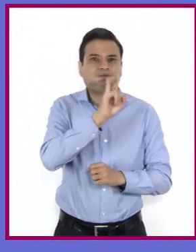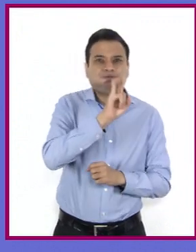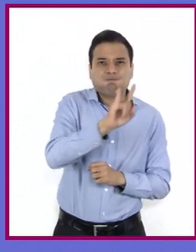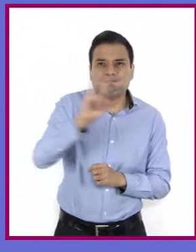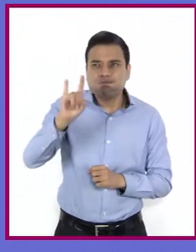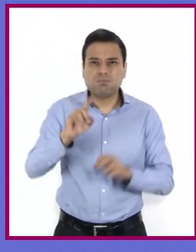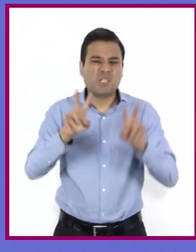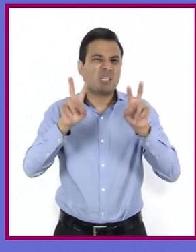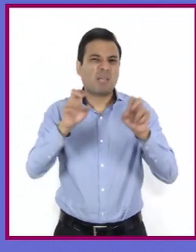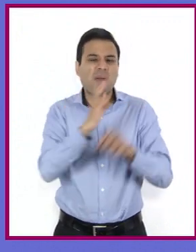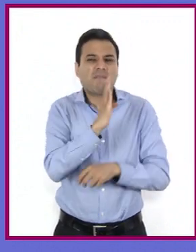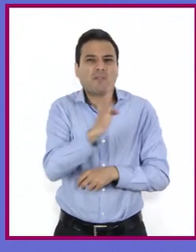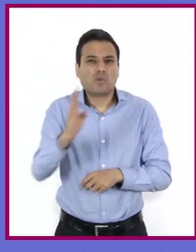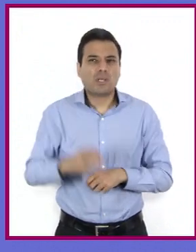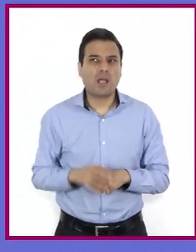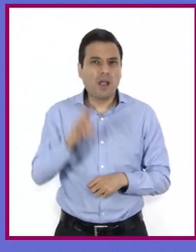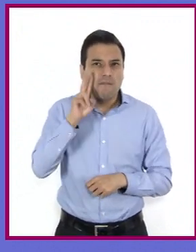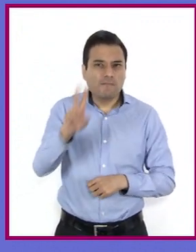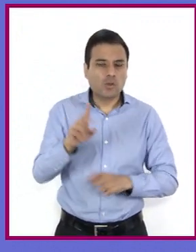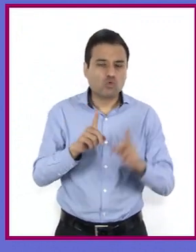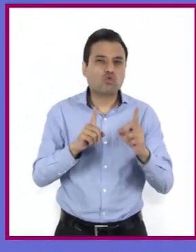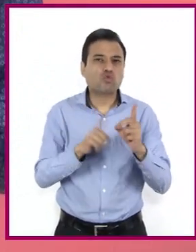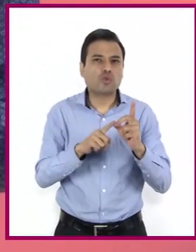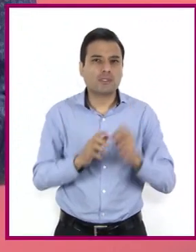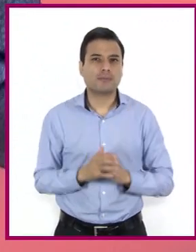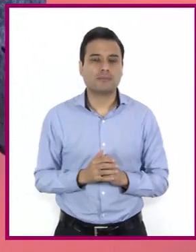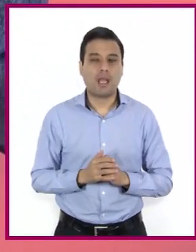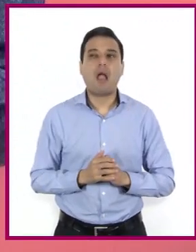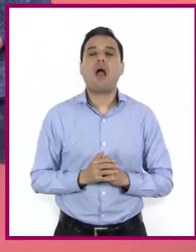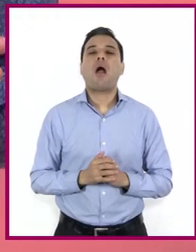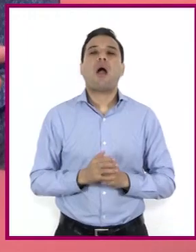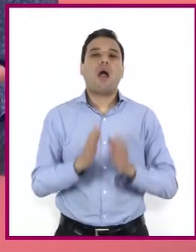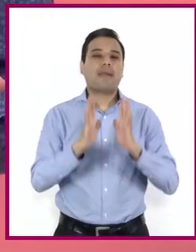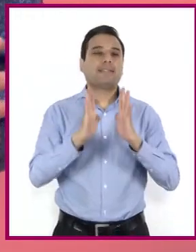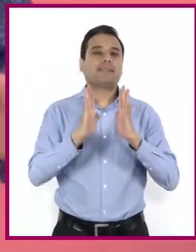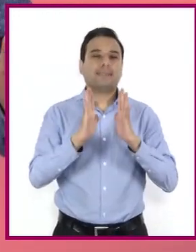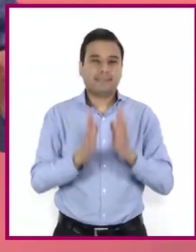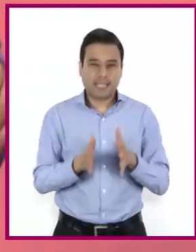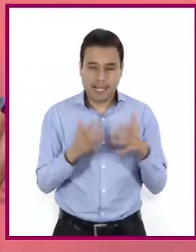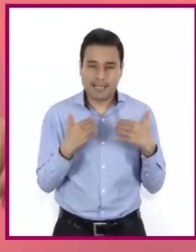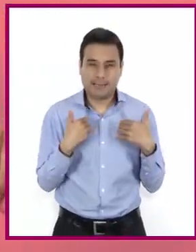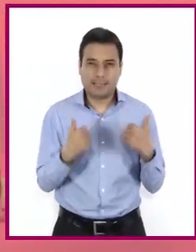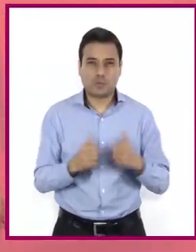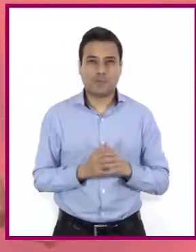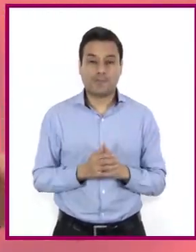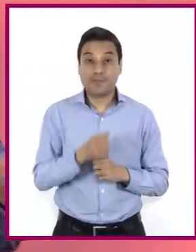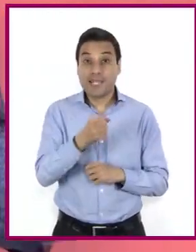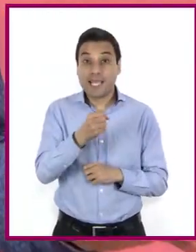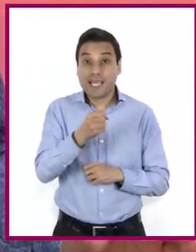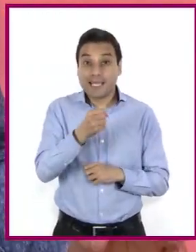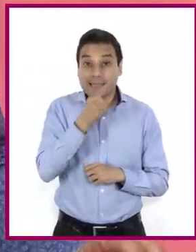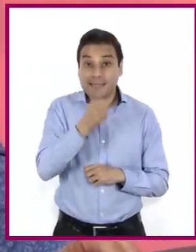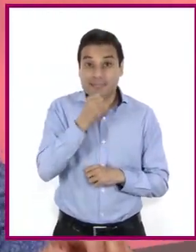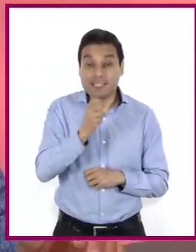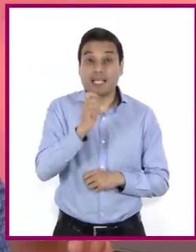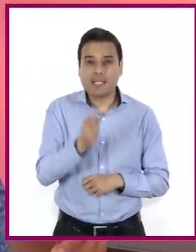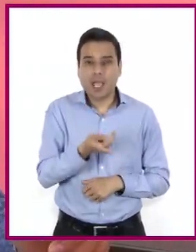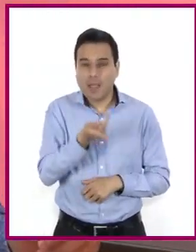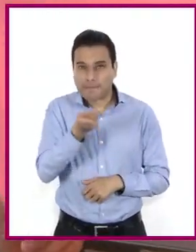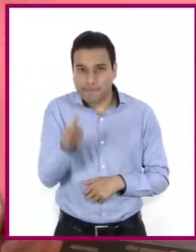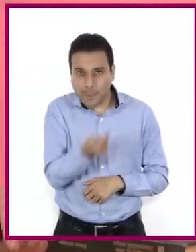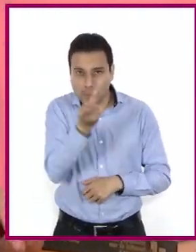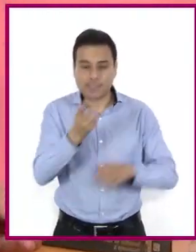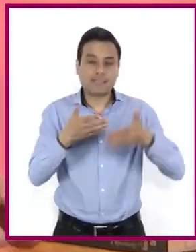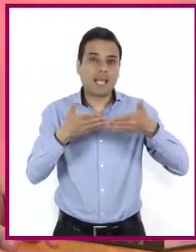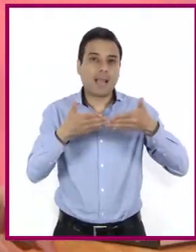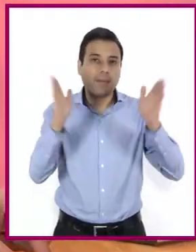sobre el uso de la biblioteca escolar? Profesora, ya entendí la diferencia. Una entrevista consta de preguntas abiertas y